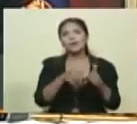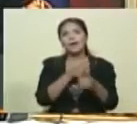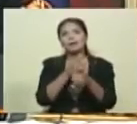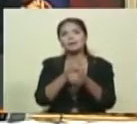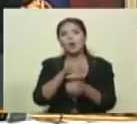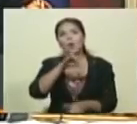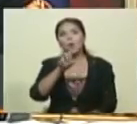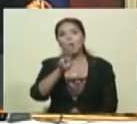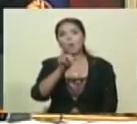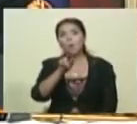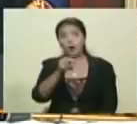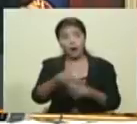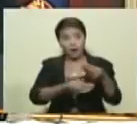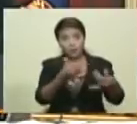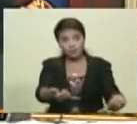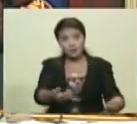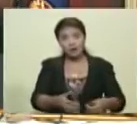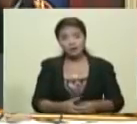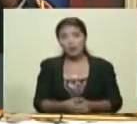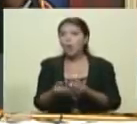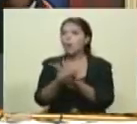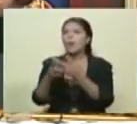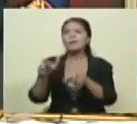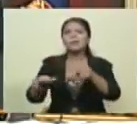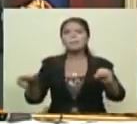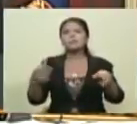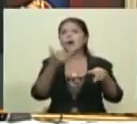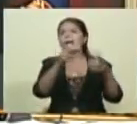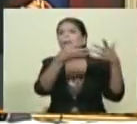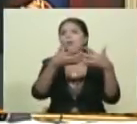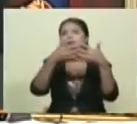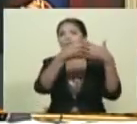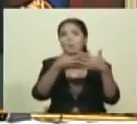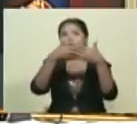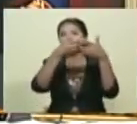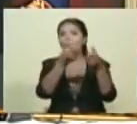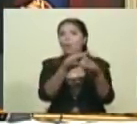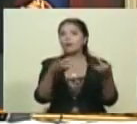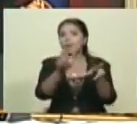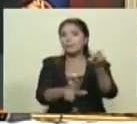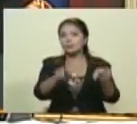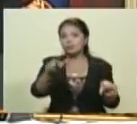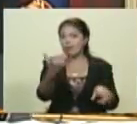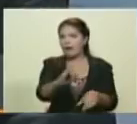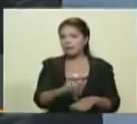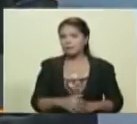Juan Escalona, pero háganlo ya. ¿Cuántos habitantes tiene los Estados Unidos?